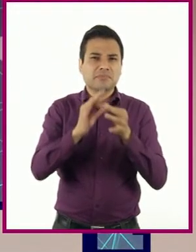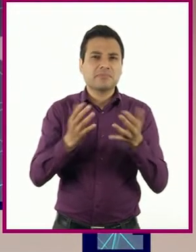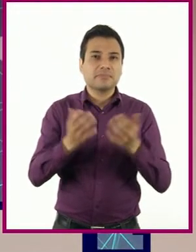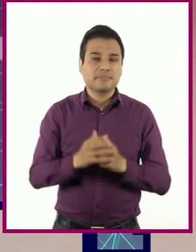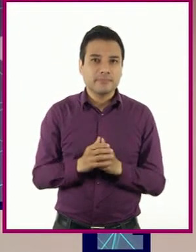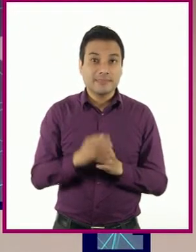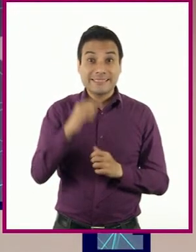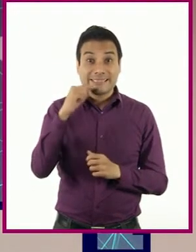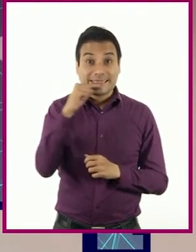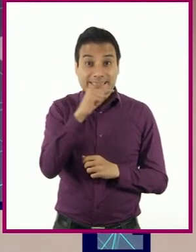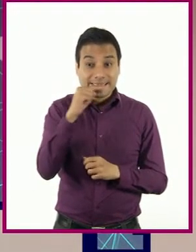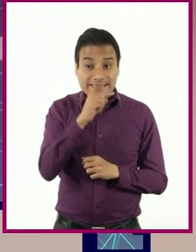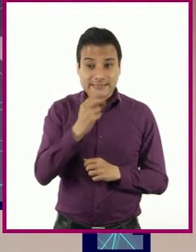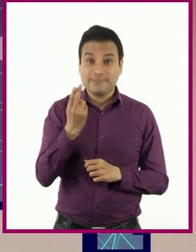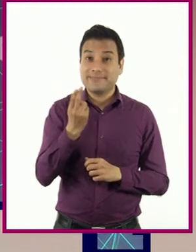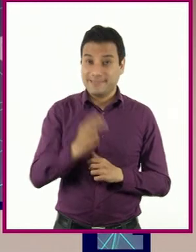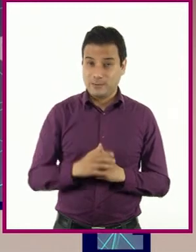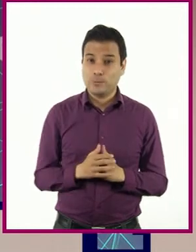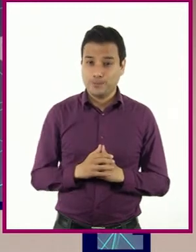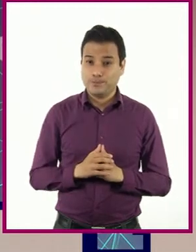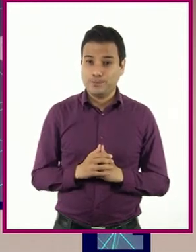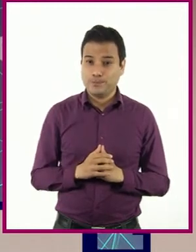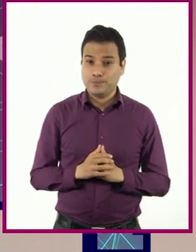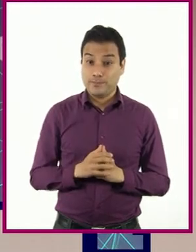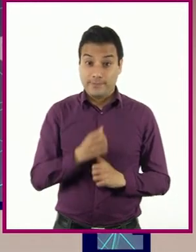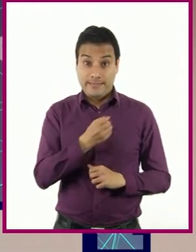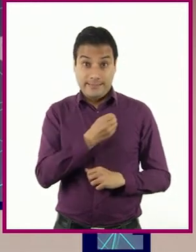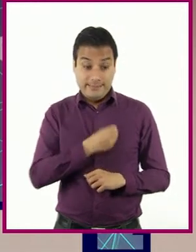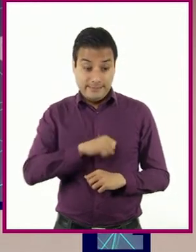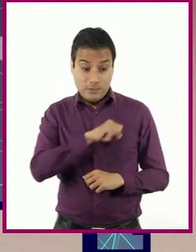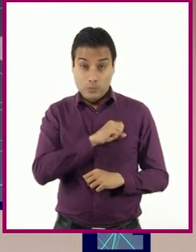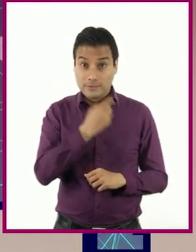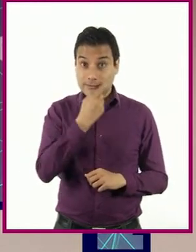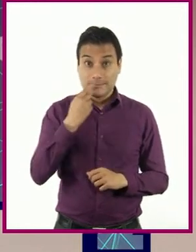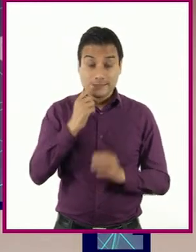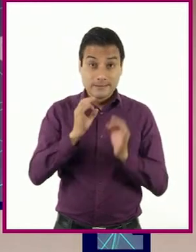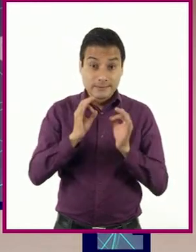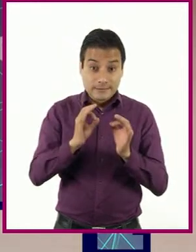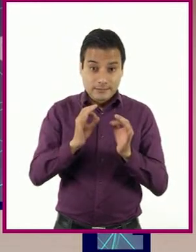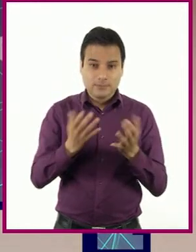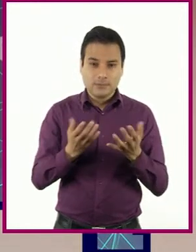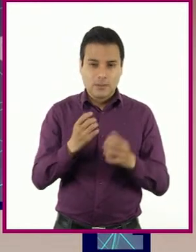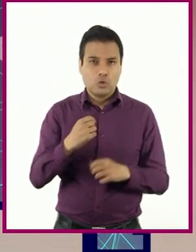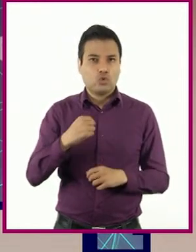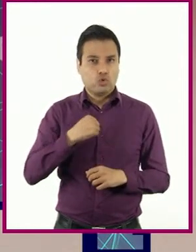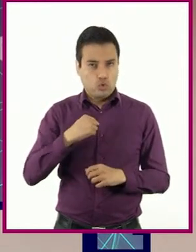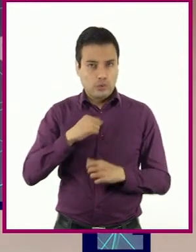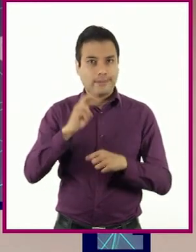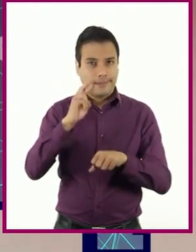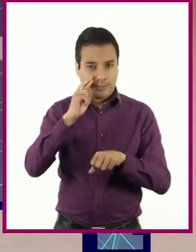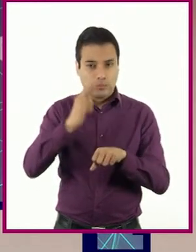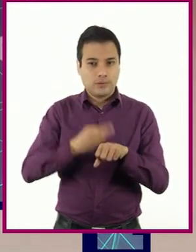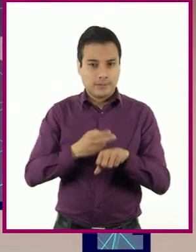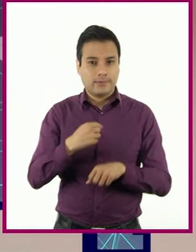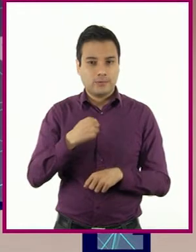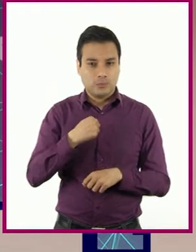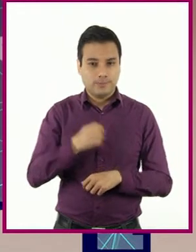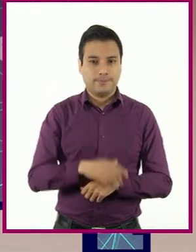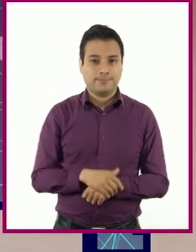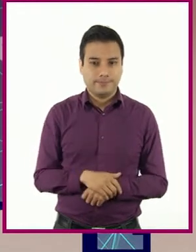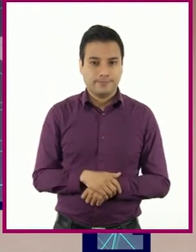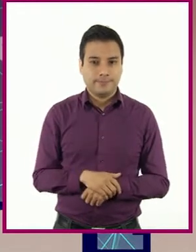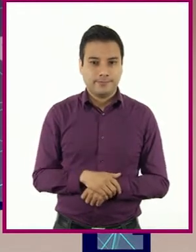importancia de la higiene dental en la adolescencia. Una buena salud bucal consiste en tomar la responsabilidad de sí.